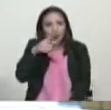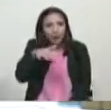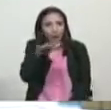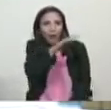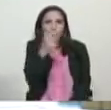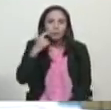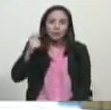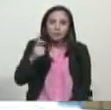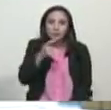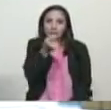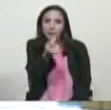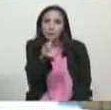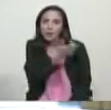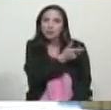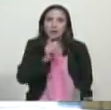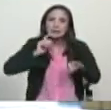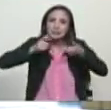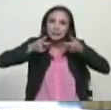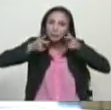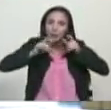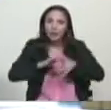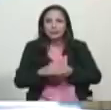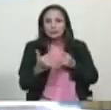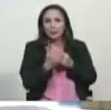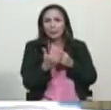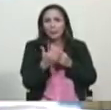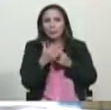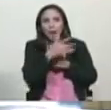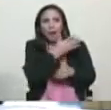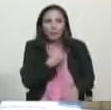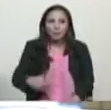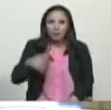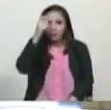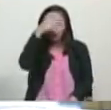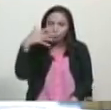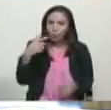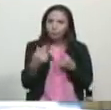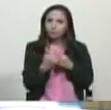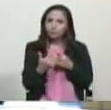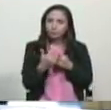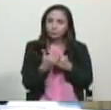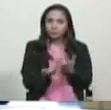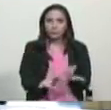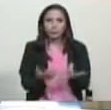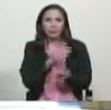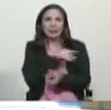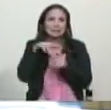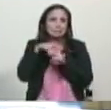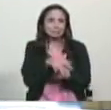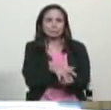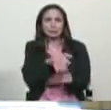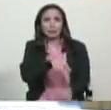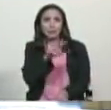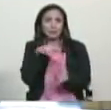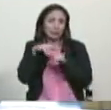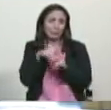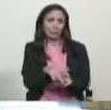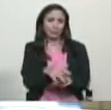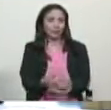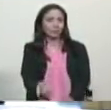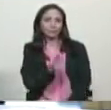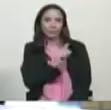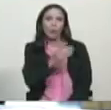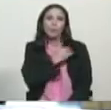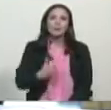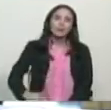producir maíz, hasta perseguirlos en eso, para que Venezuela se rinda. Y señor Donald Trump, sépalo